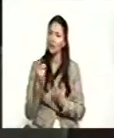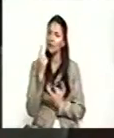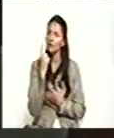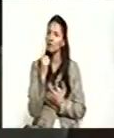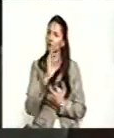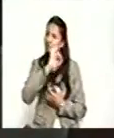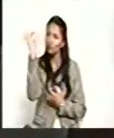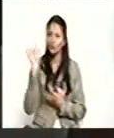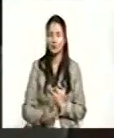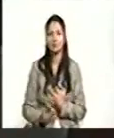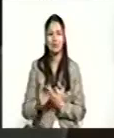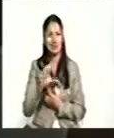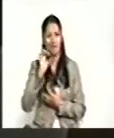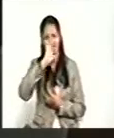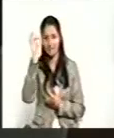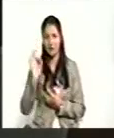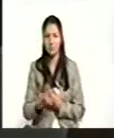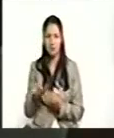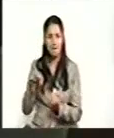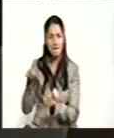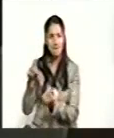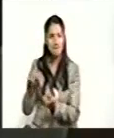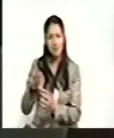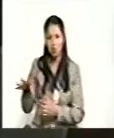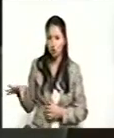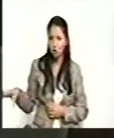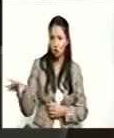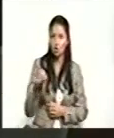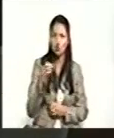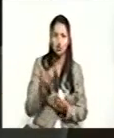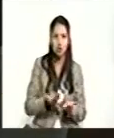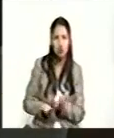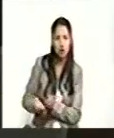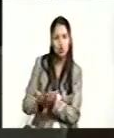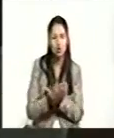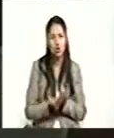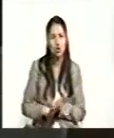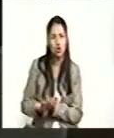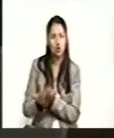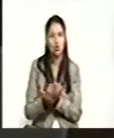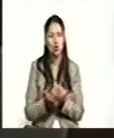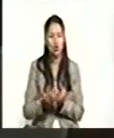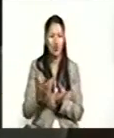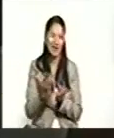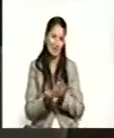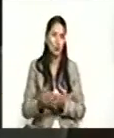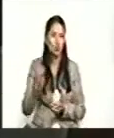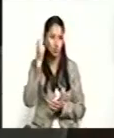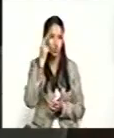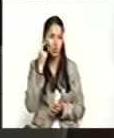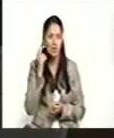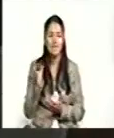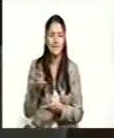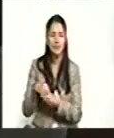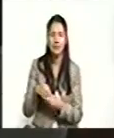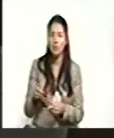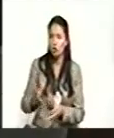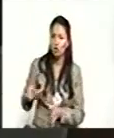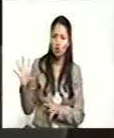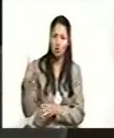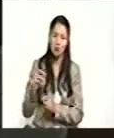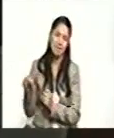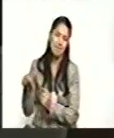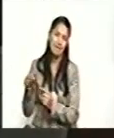100% de aseguramiento en la población chocana y que el bienestar familiar tuviera